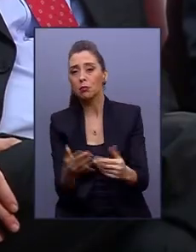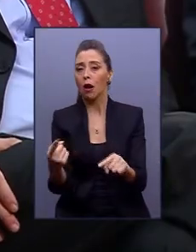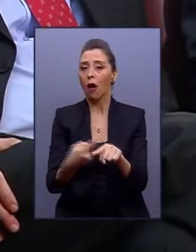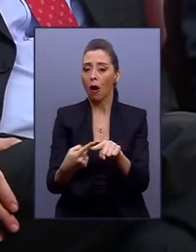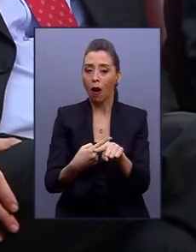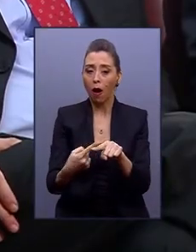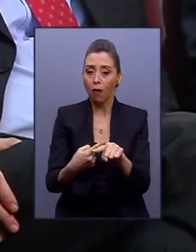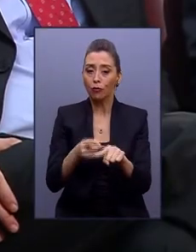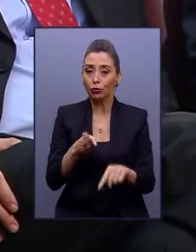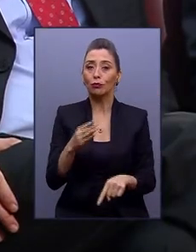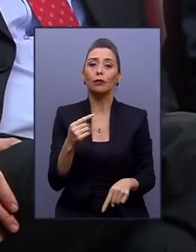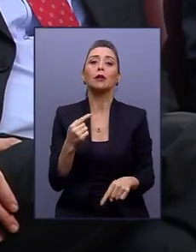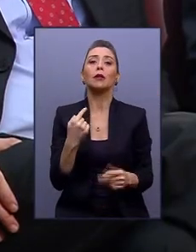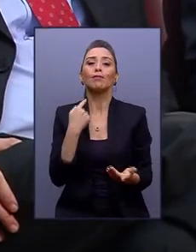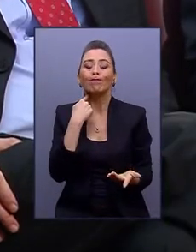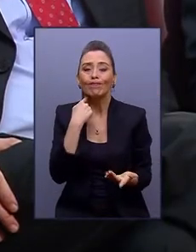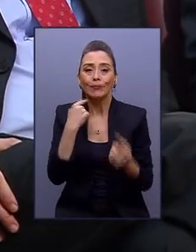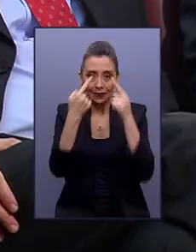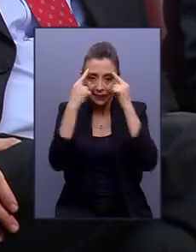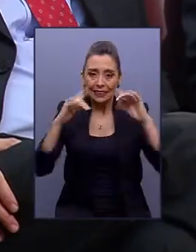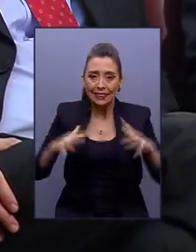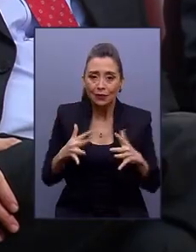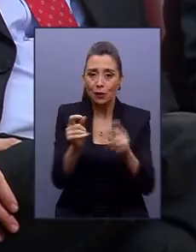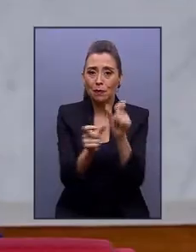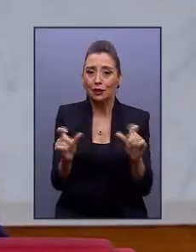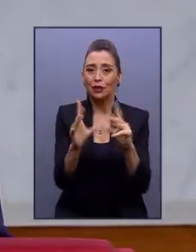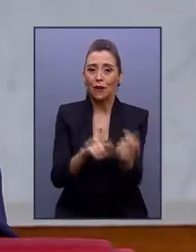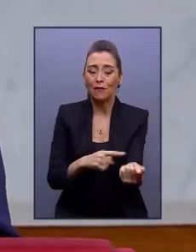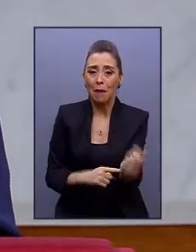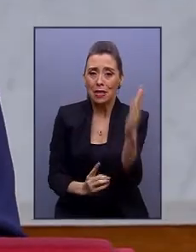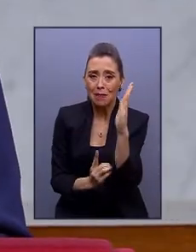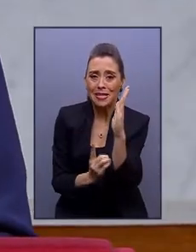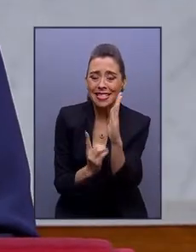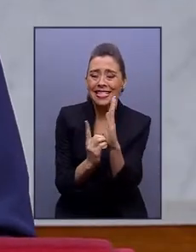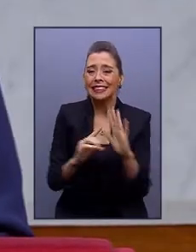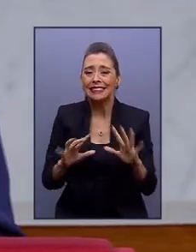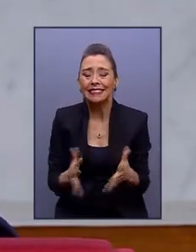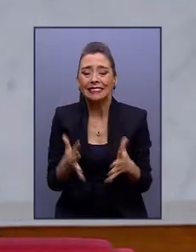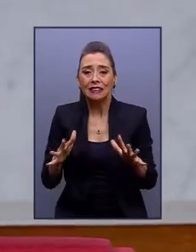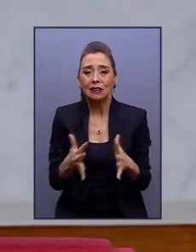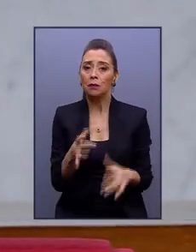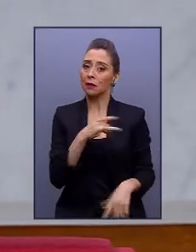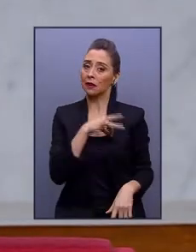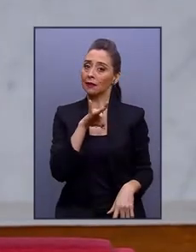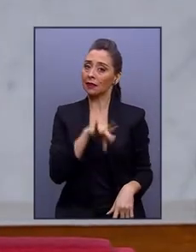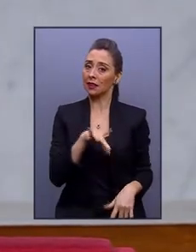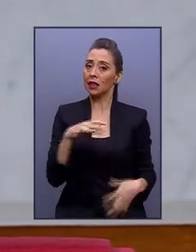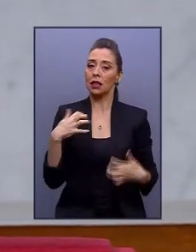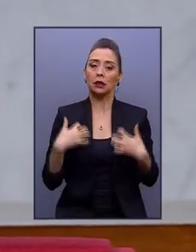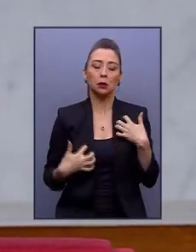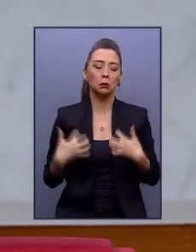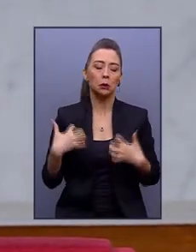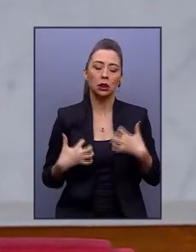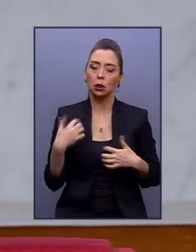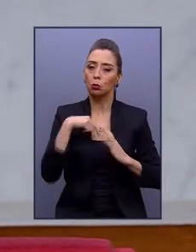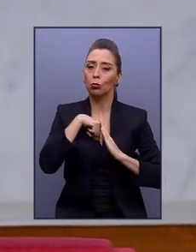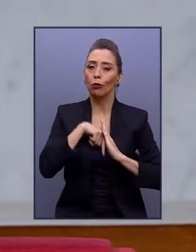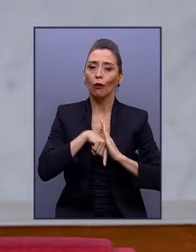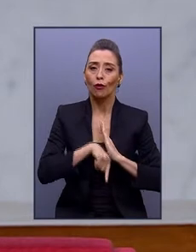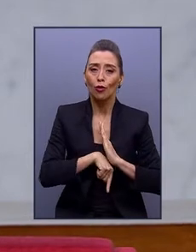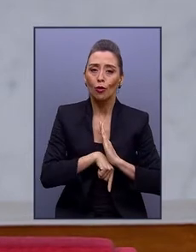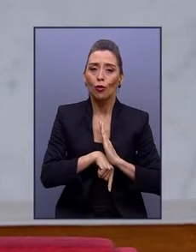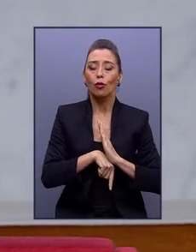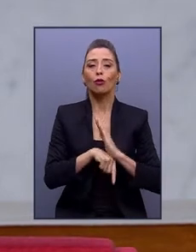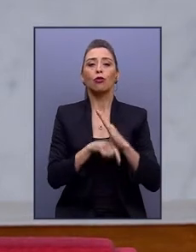mantenían y que frustran los esfuerzos que hacen las personas y sus familias por surgir. Un Chile con un malestar profundo por